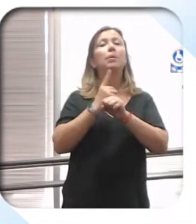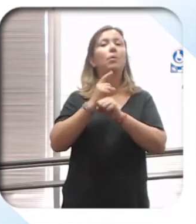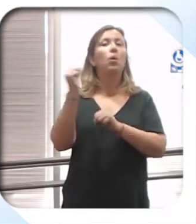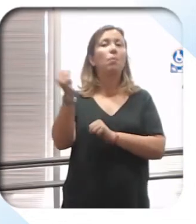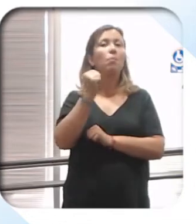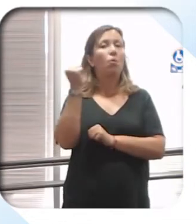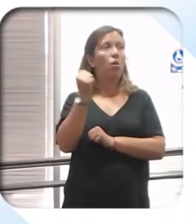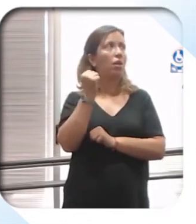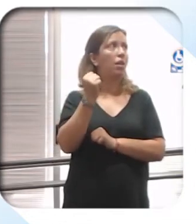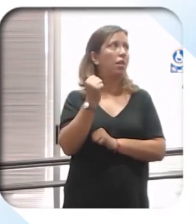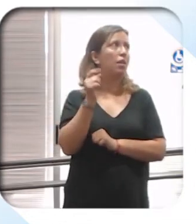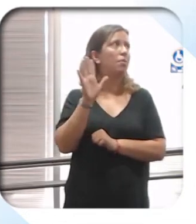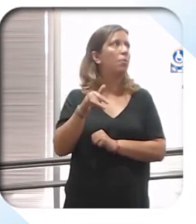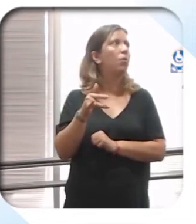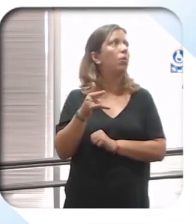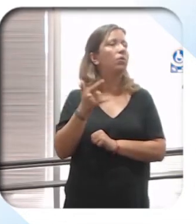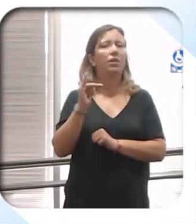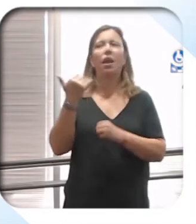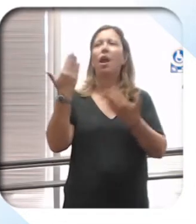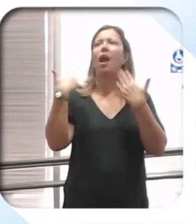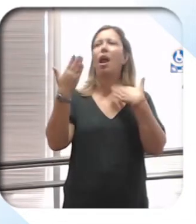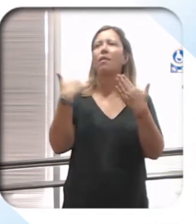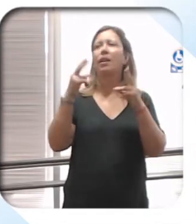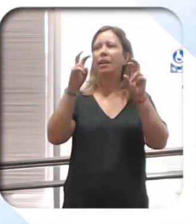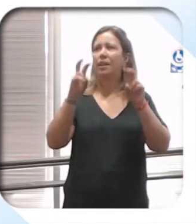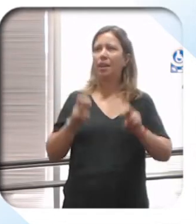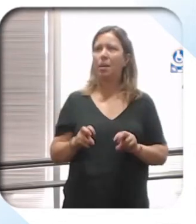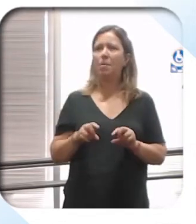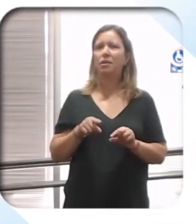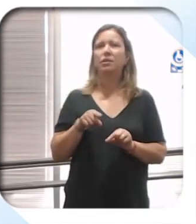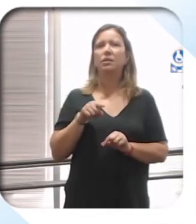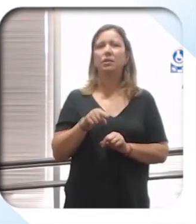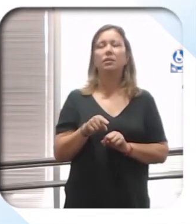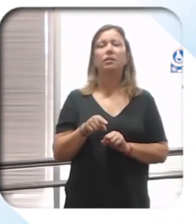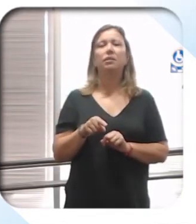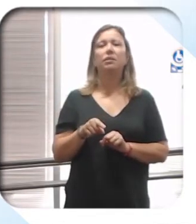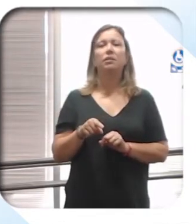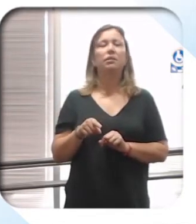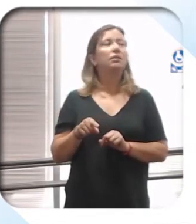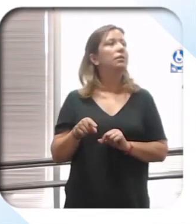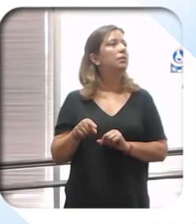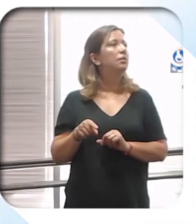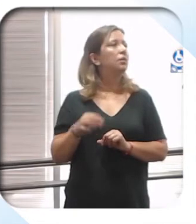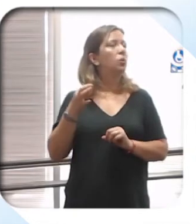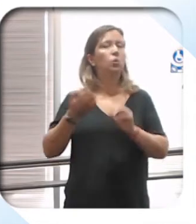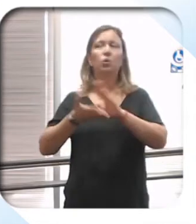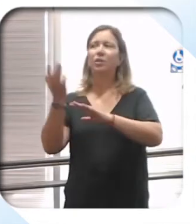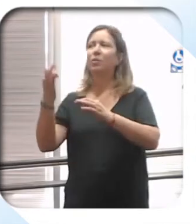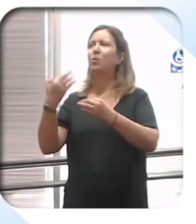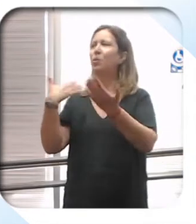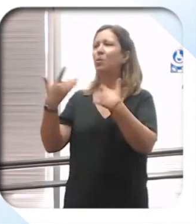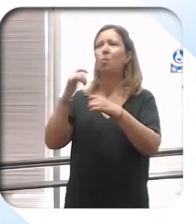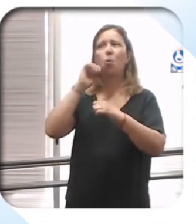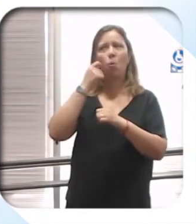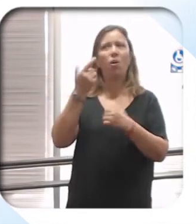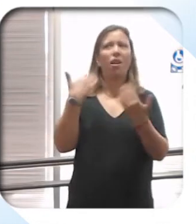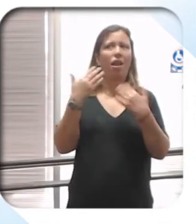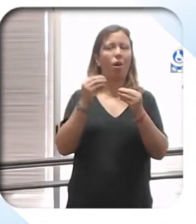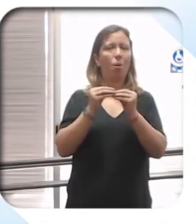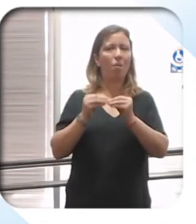a ser media concreta en lo que ya hablaron las compañeras que bueno, ahora se fueron, pero les iba a decir que estuvo muy